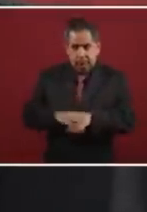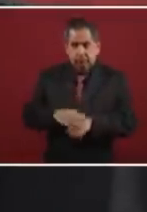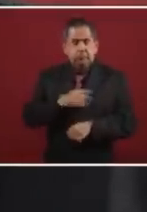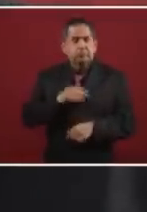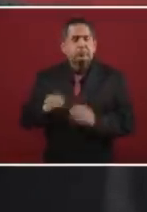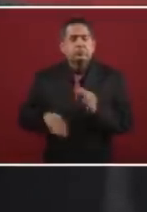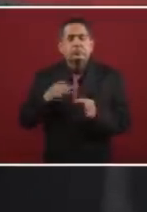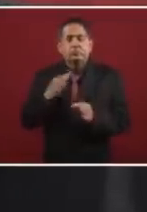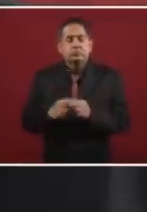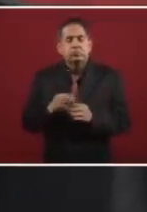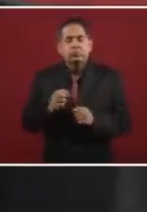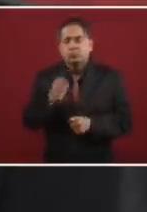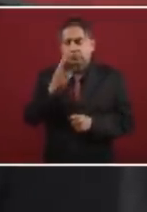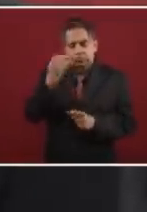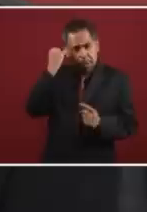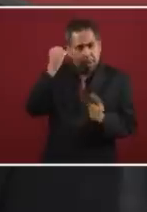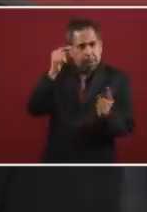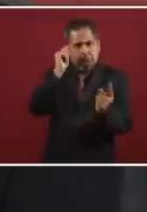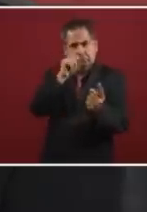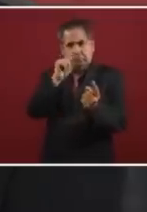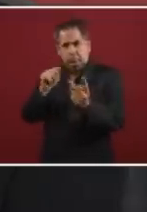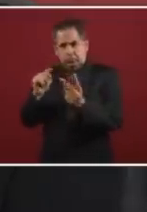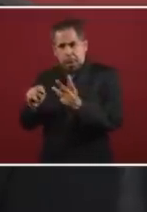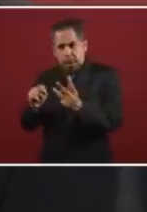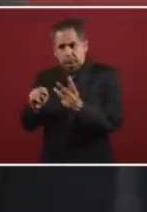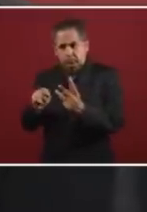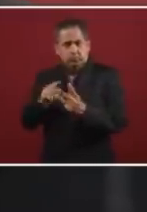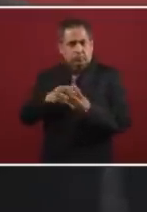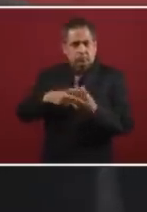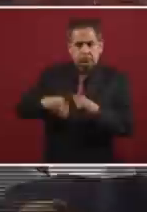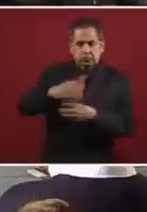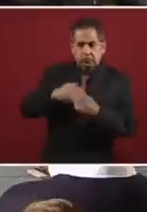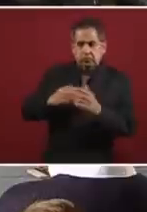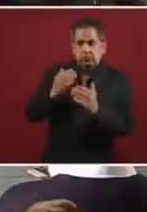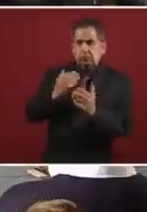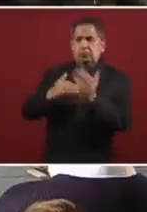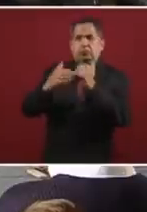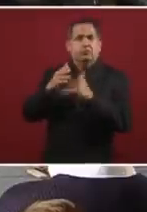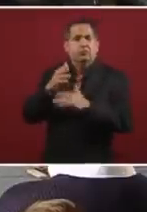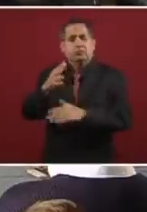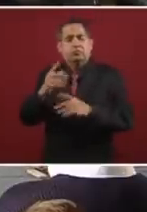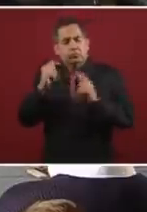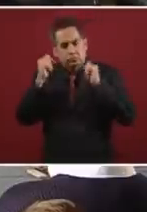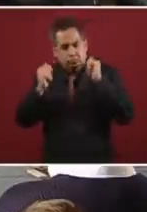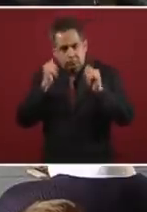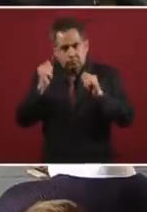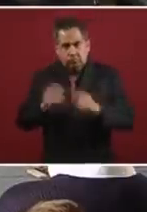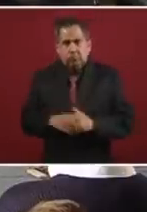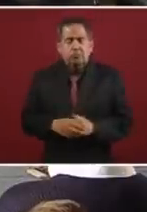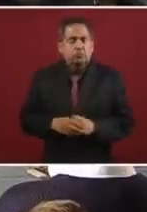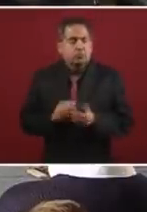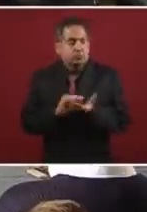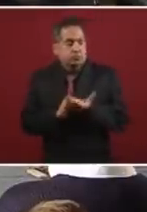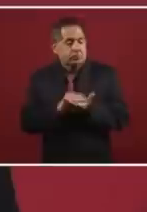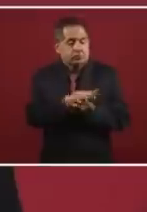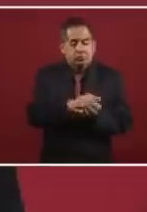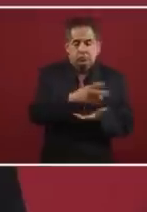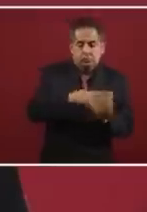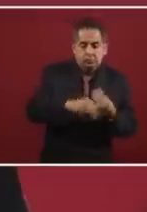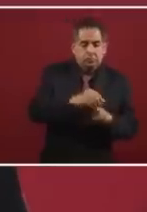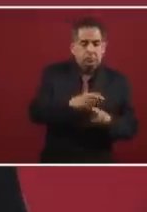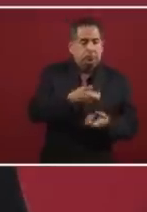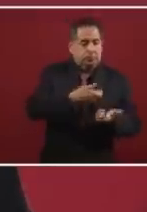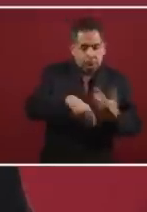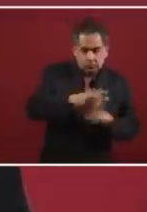cumplir los tres preceptos fundamentales de la sostenibilidad en materia turística que sean inversiones autofinanciables